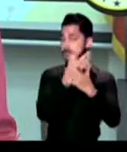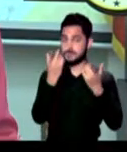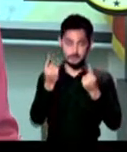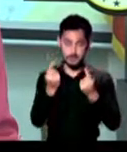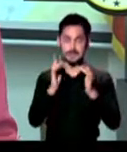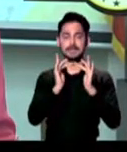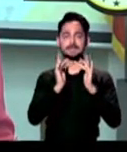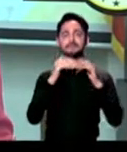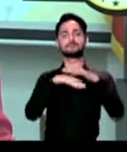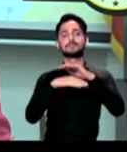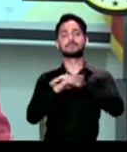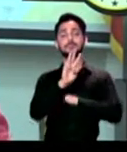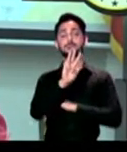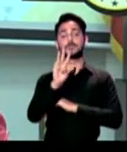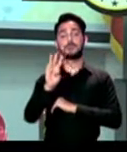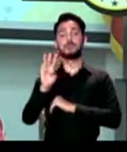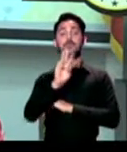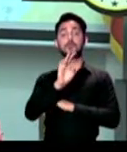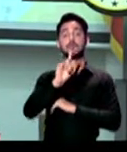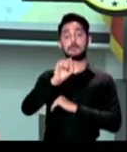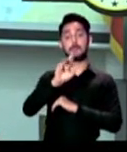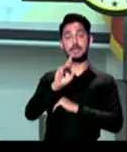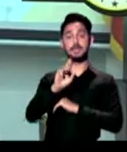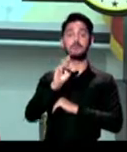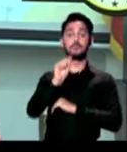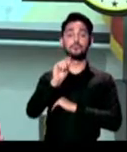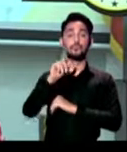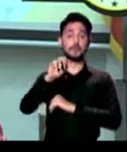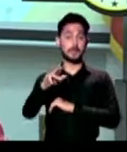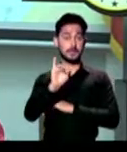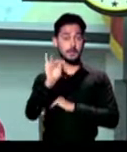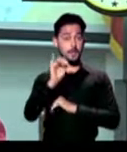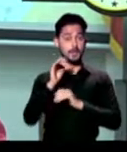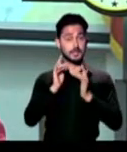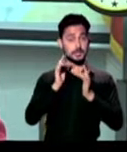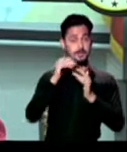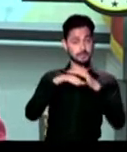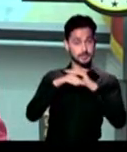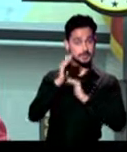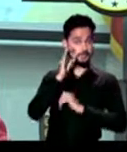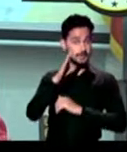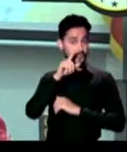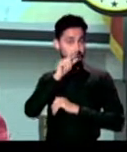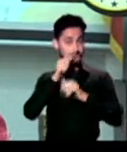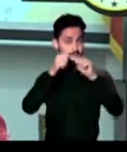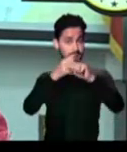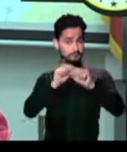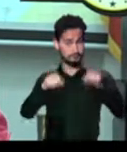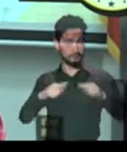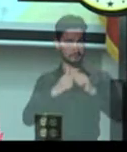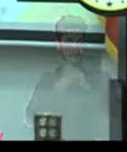noticias puede acceder a nuestra página wipr.pr y síganos en nuestras redes en Facebook y Twitter.